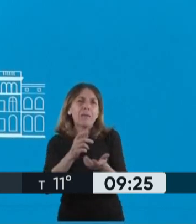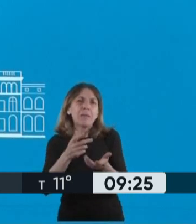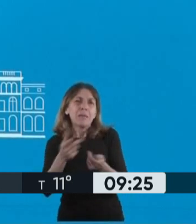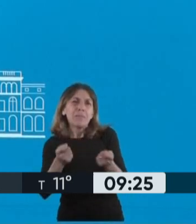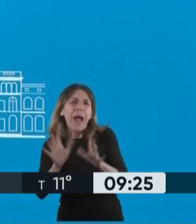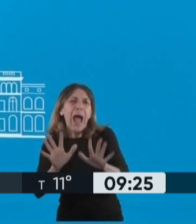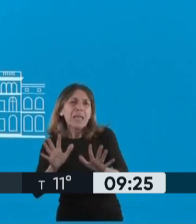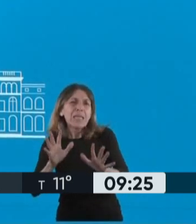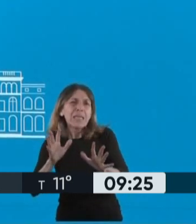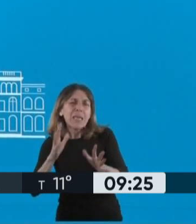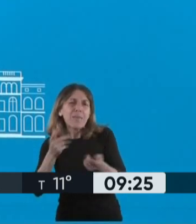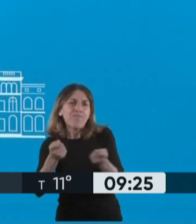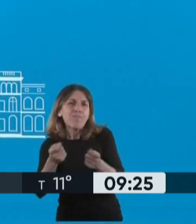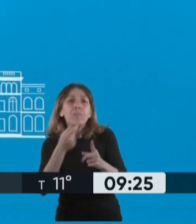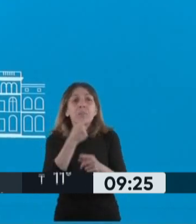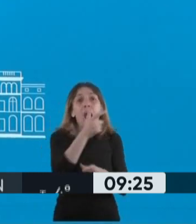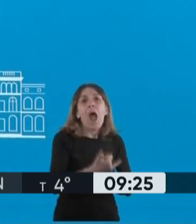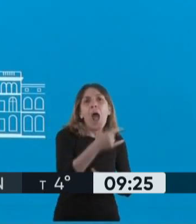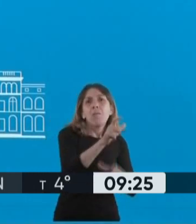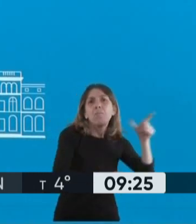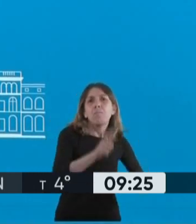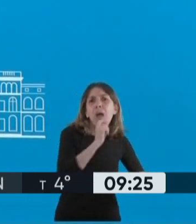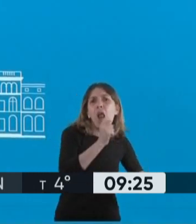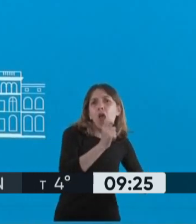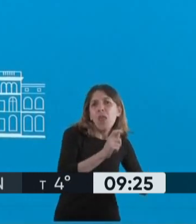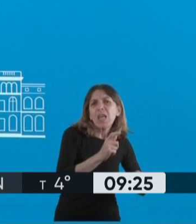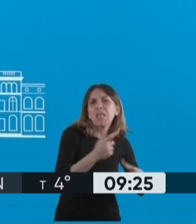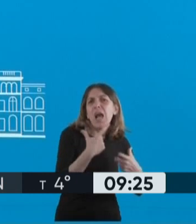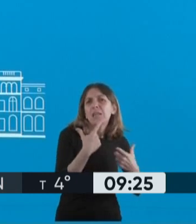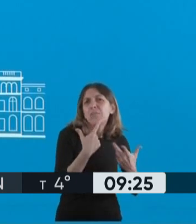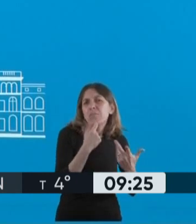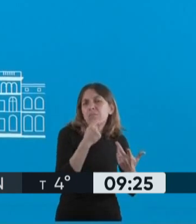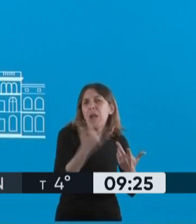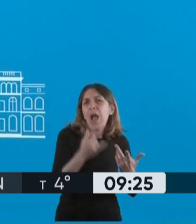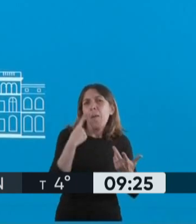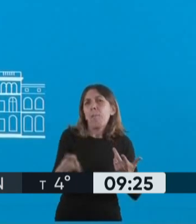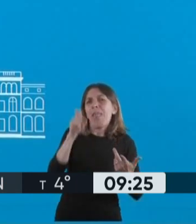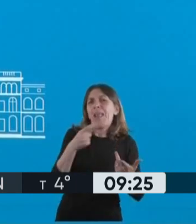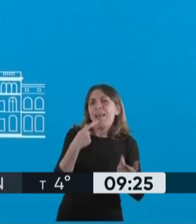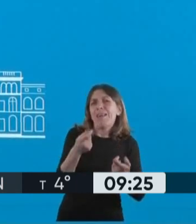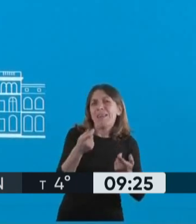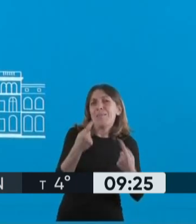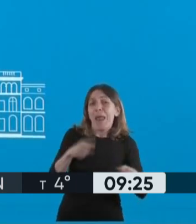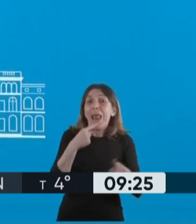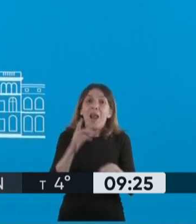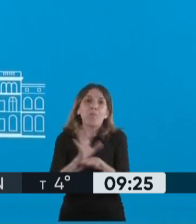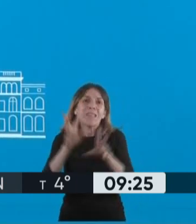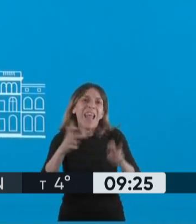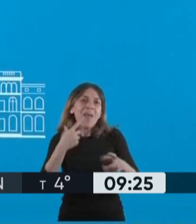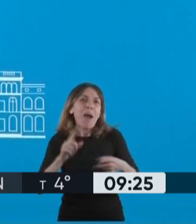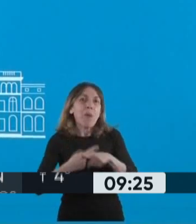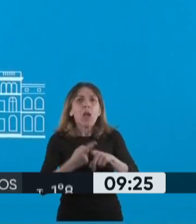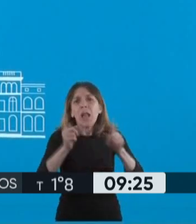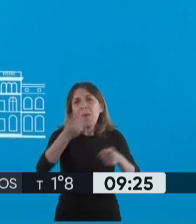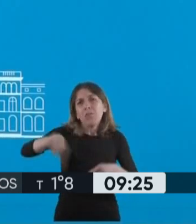algún periodismo que critica cuando esto sucede en alguna fuerza política y no cuando es la práctica habitual. Porque